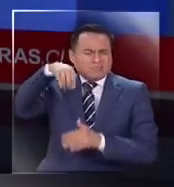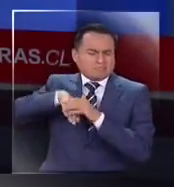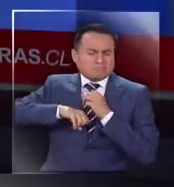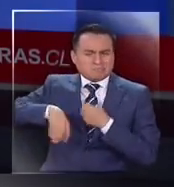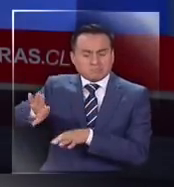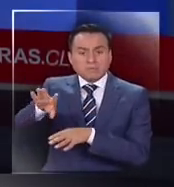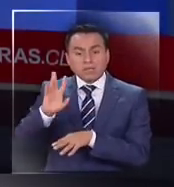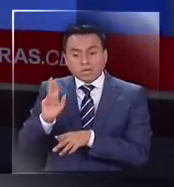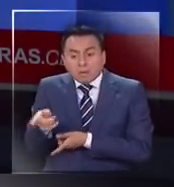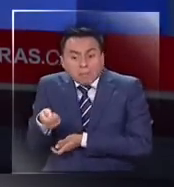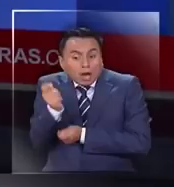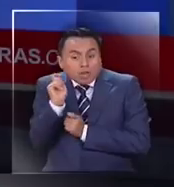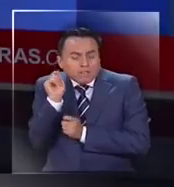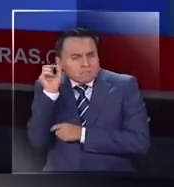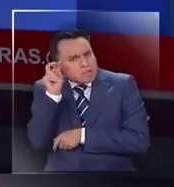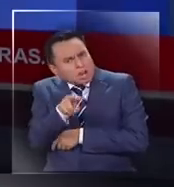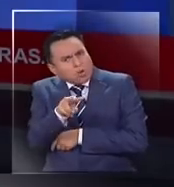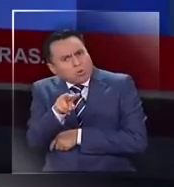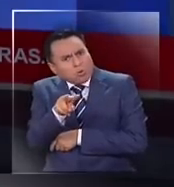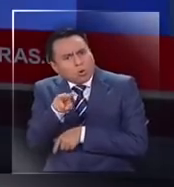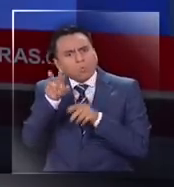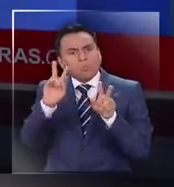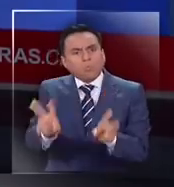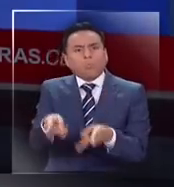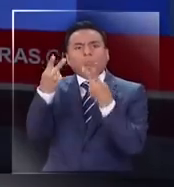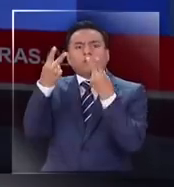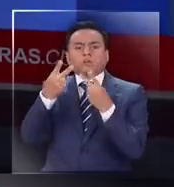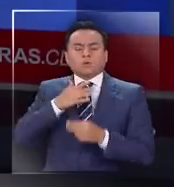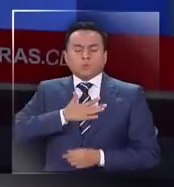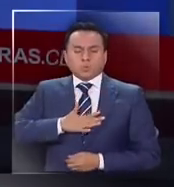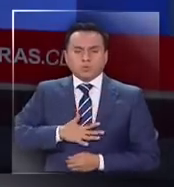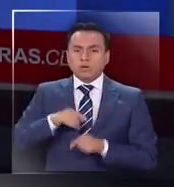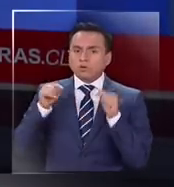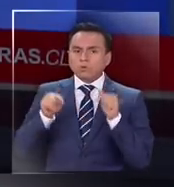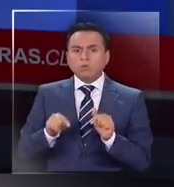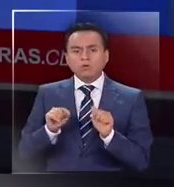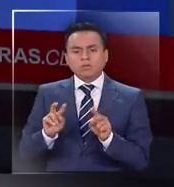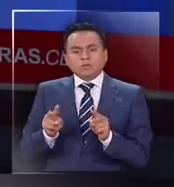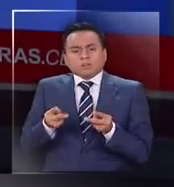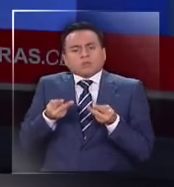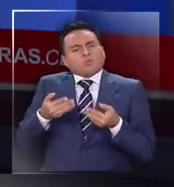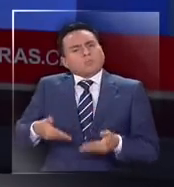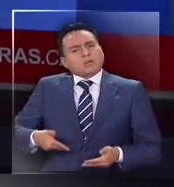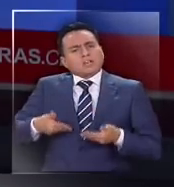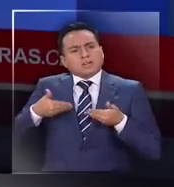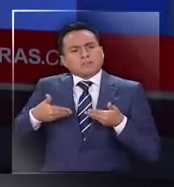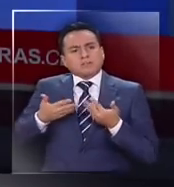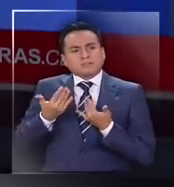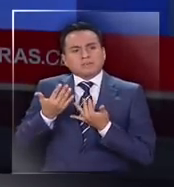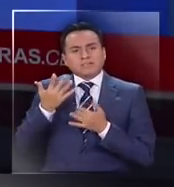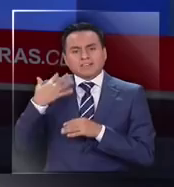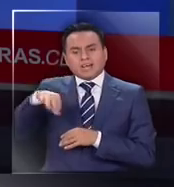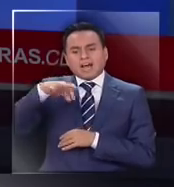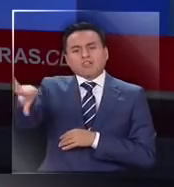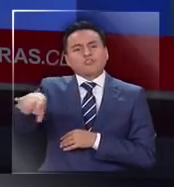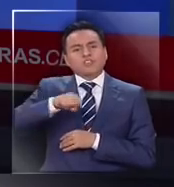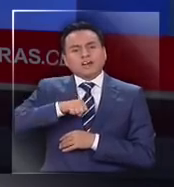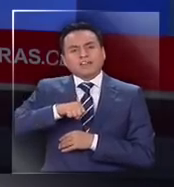unos pescadores la vieron y pudieron salvarla, afortunadamente. Hoy se recupera y espera ser adoptada.